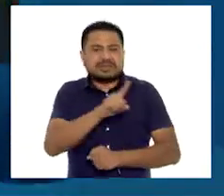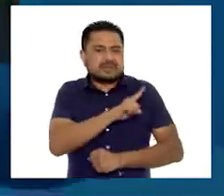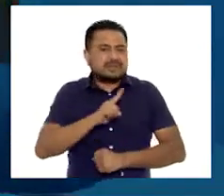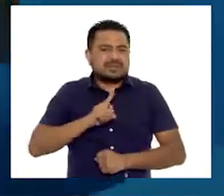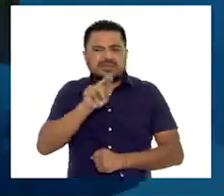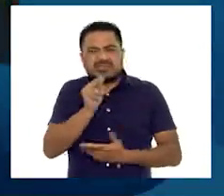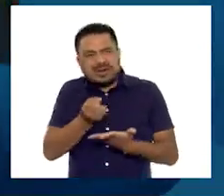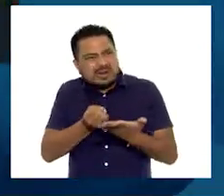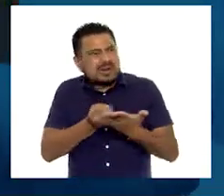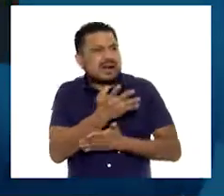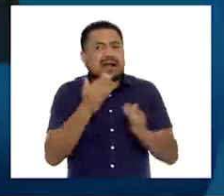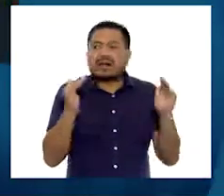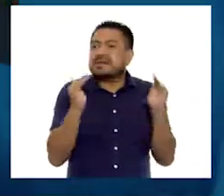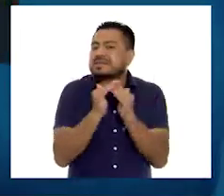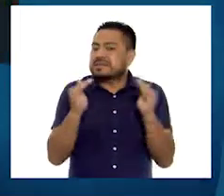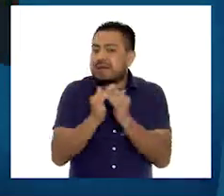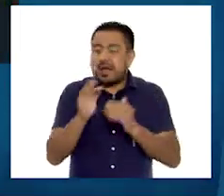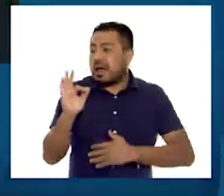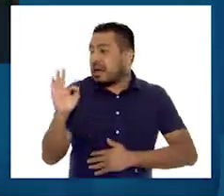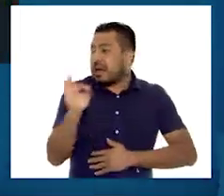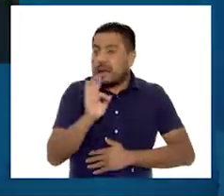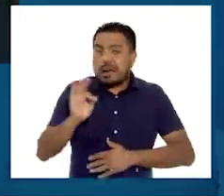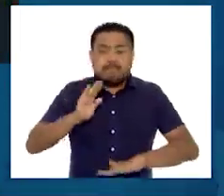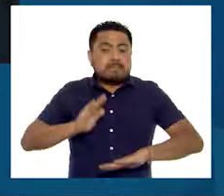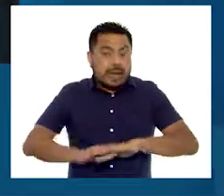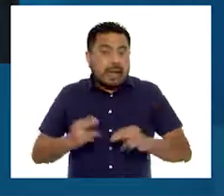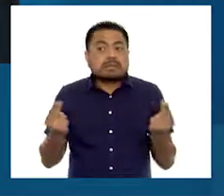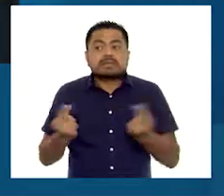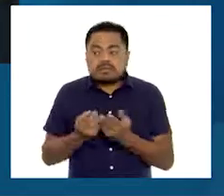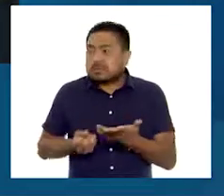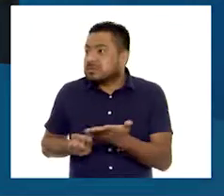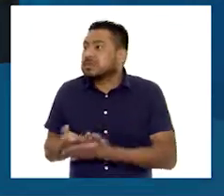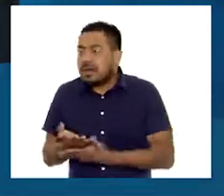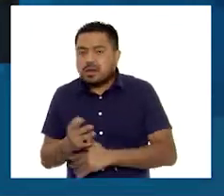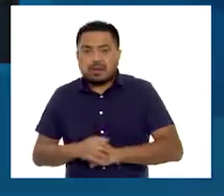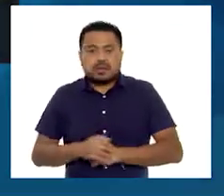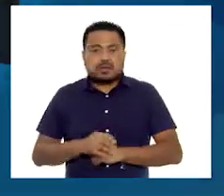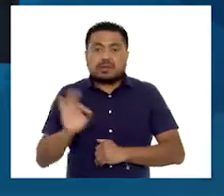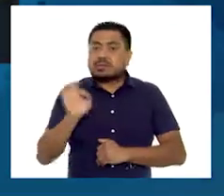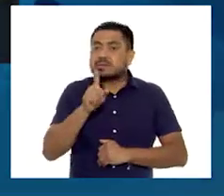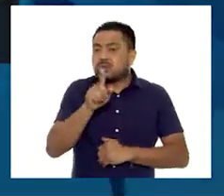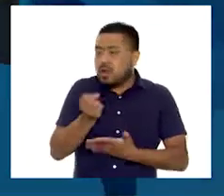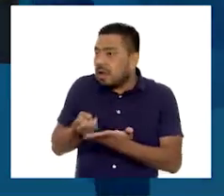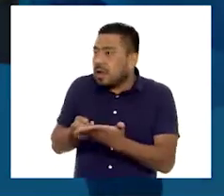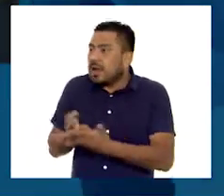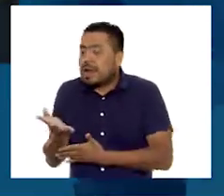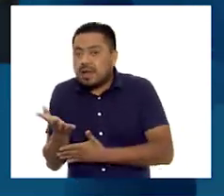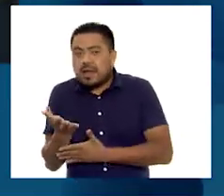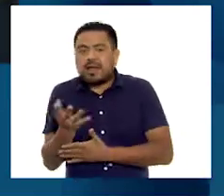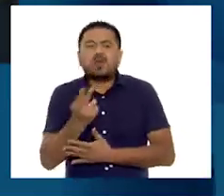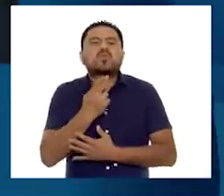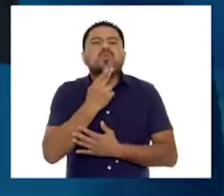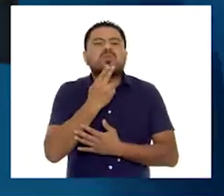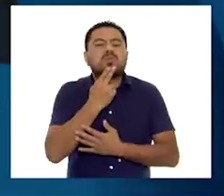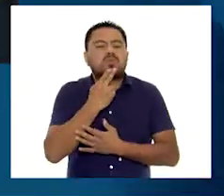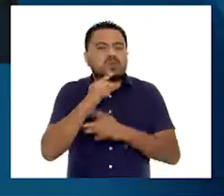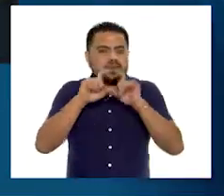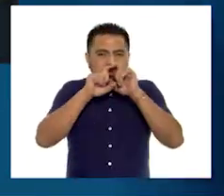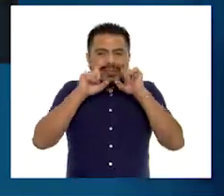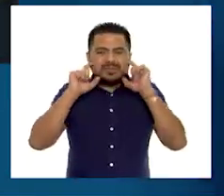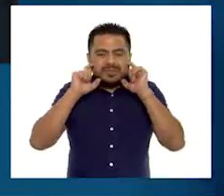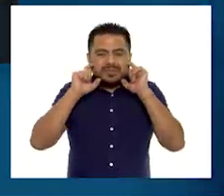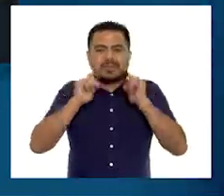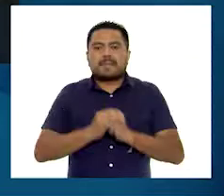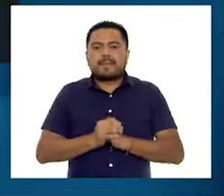no salir de casa a menos que sea muy necesario. Si lo haces, utiliza el